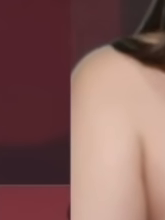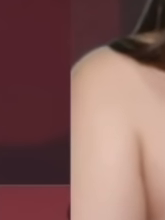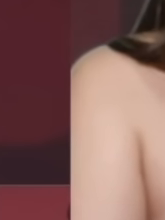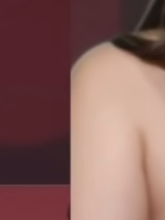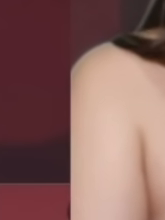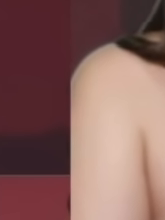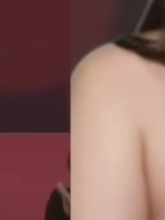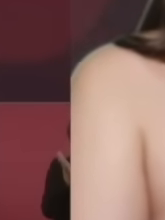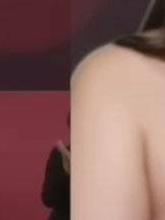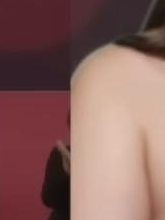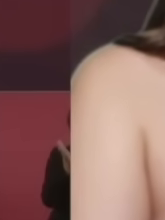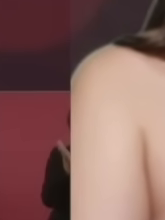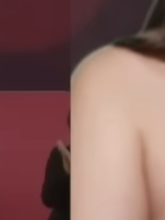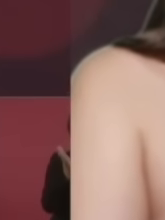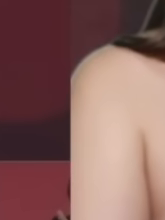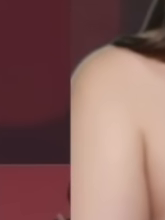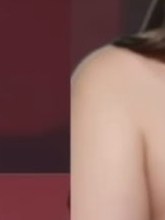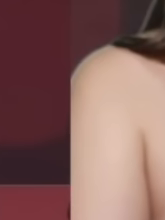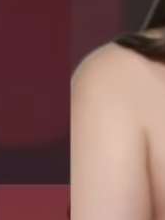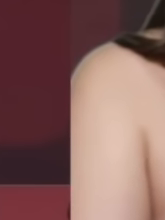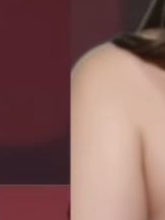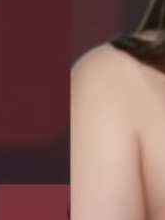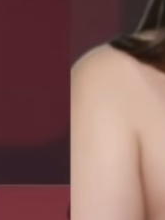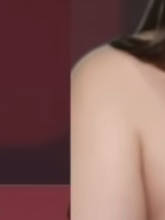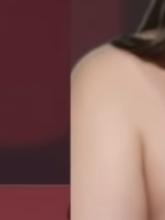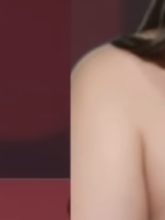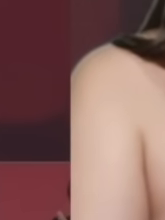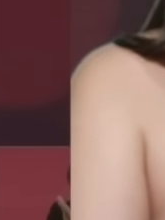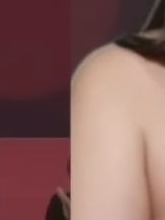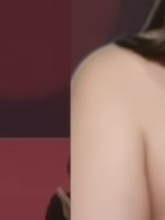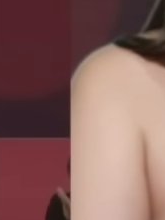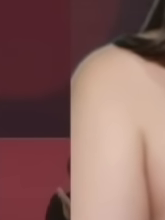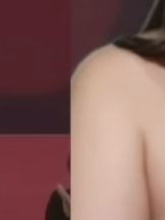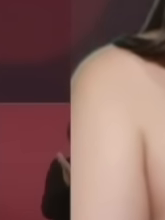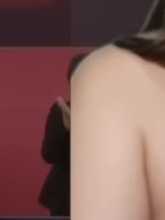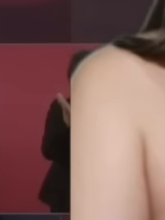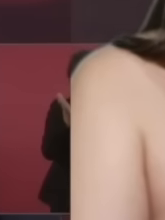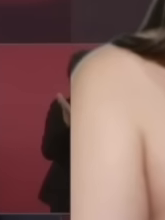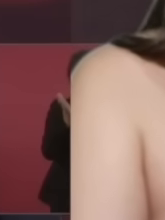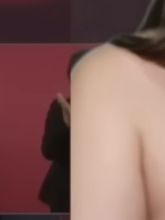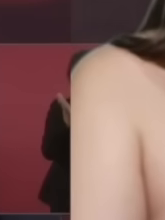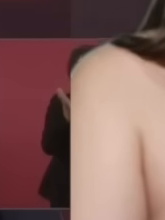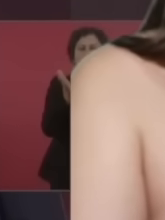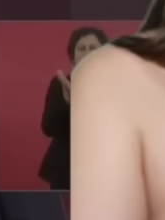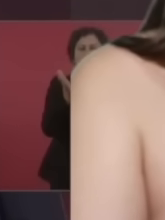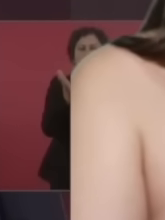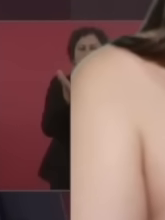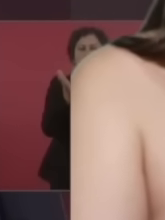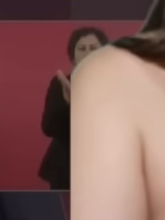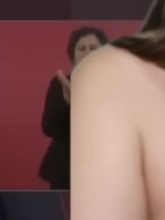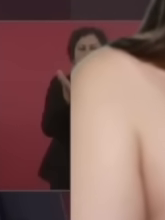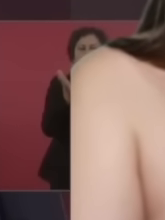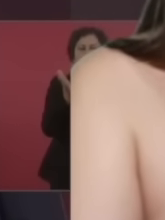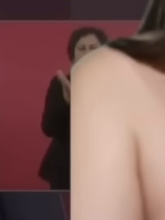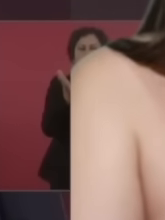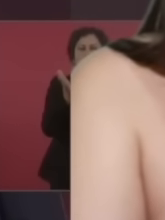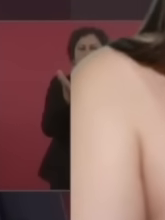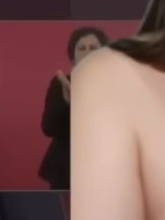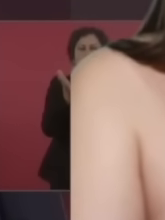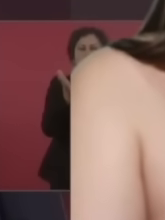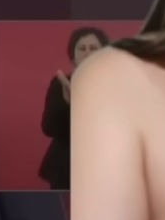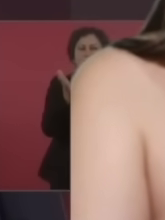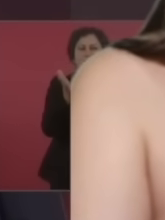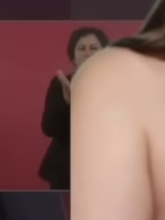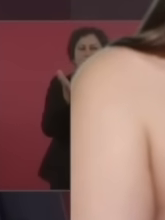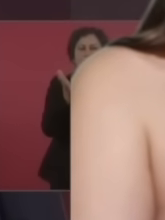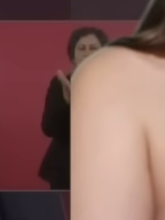claro que se puede llevar a cabo el juicio político. Aquí está, amigos, este video del presidente López Obrador de lo que confiesa